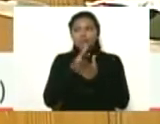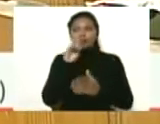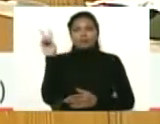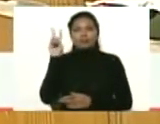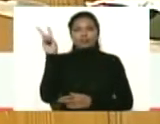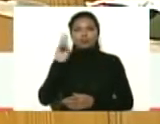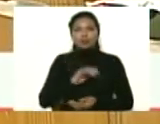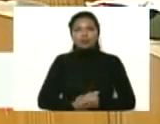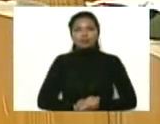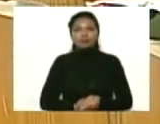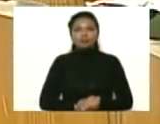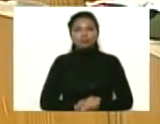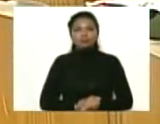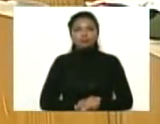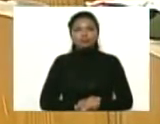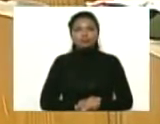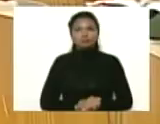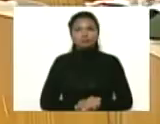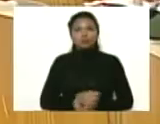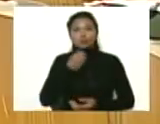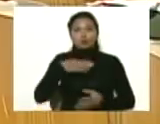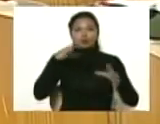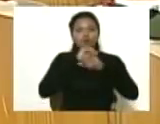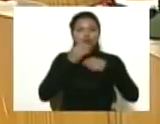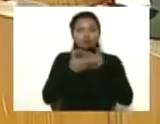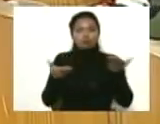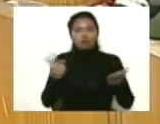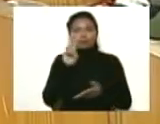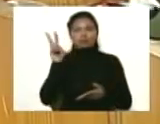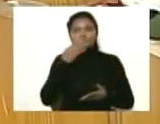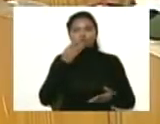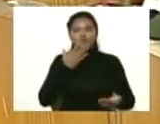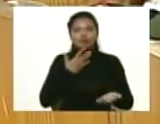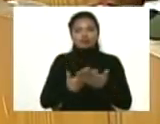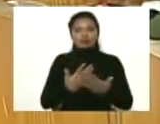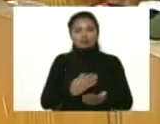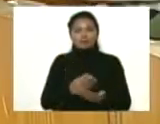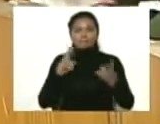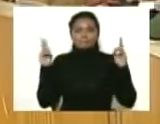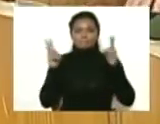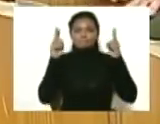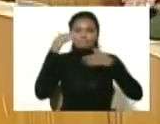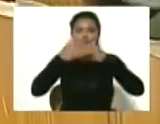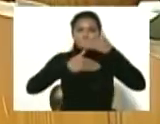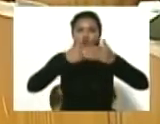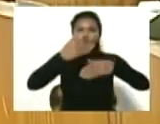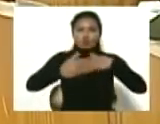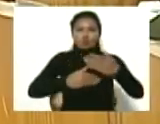Venezuela! Venceremos. Buenas noches a toda Venezuela. Muchas gracias. Vamos venciendo.